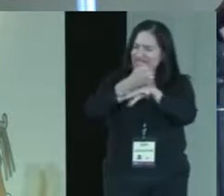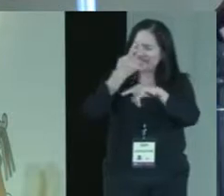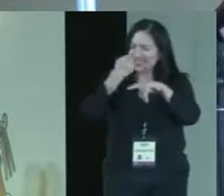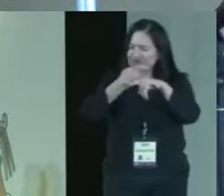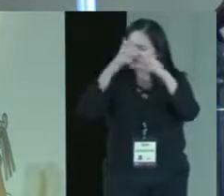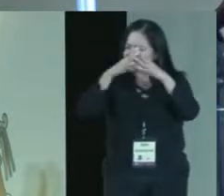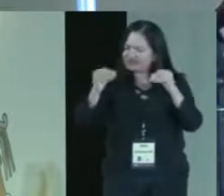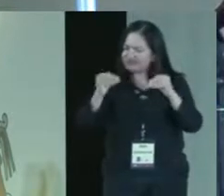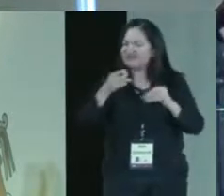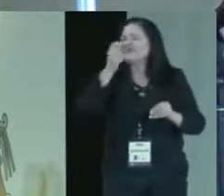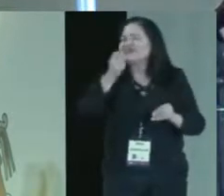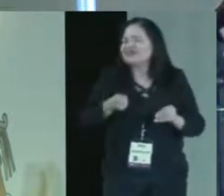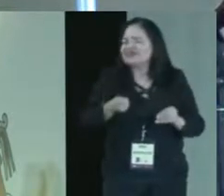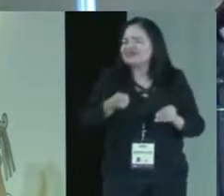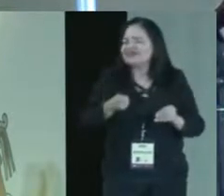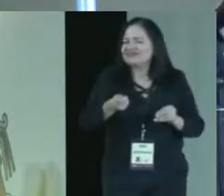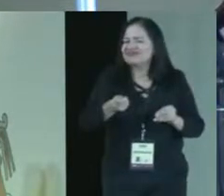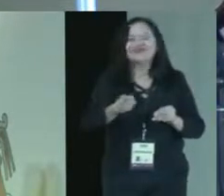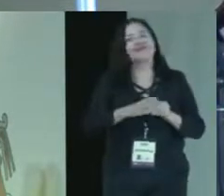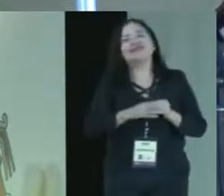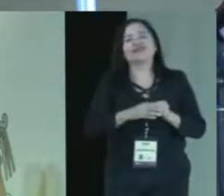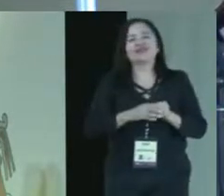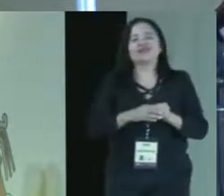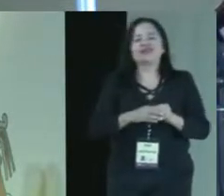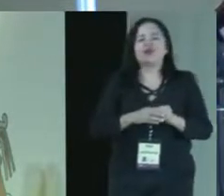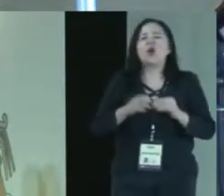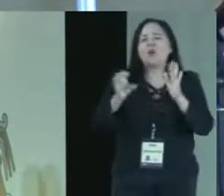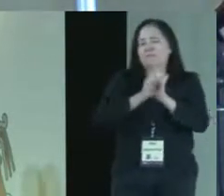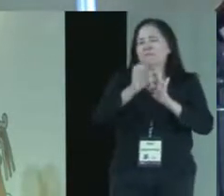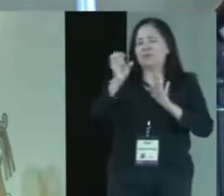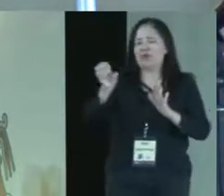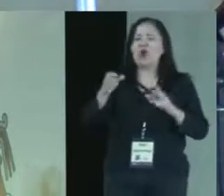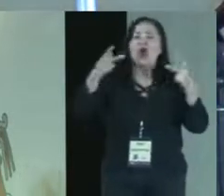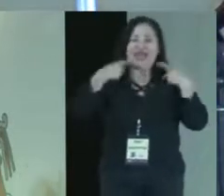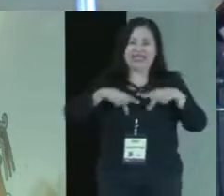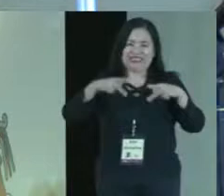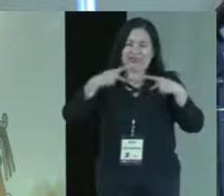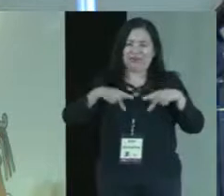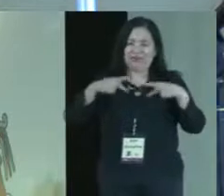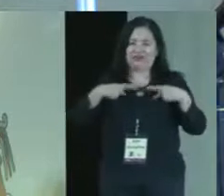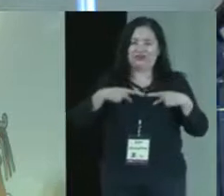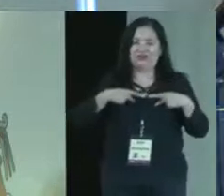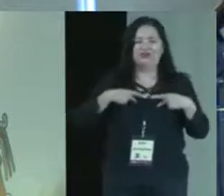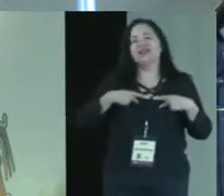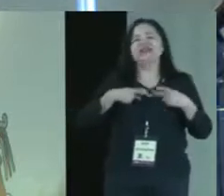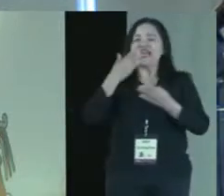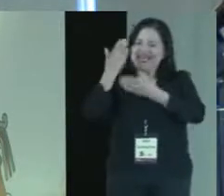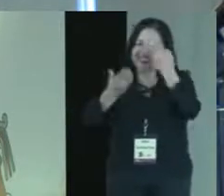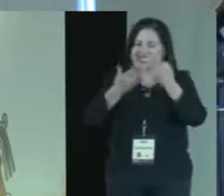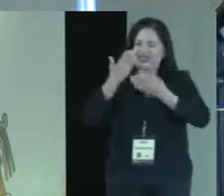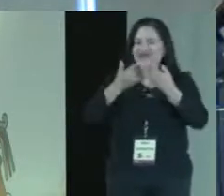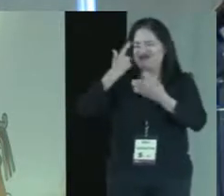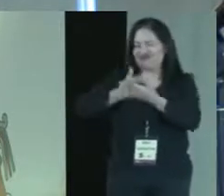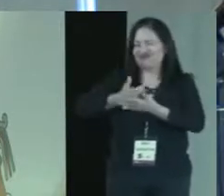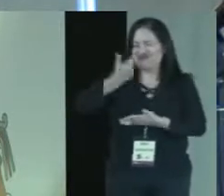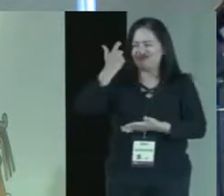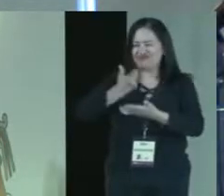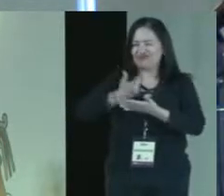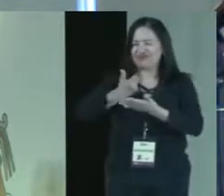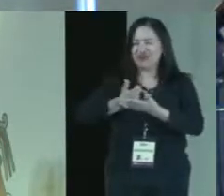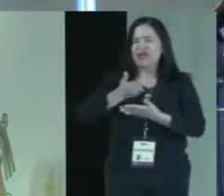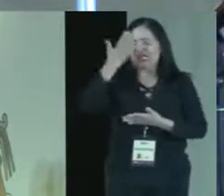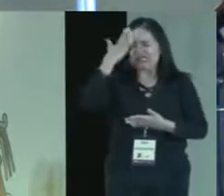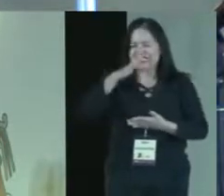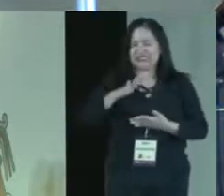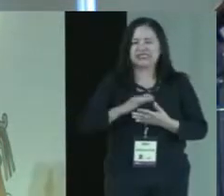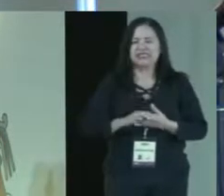el neoliberalismo. Si bien es cierto que los economistas nos hemos ocupado mucho actualmente de la